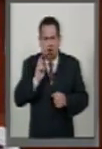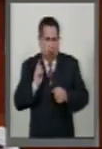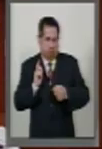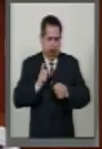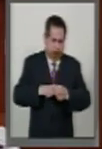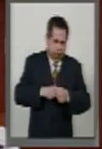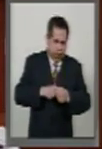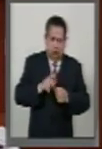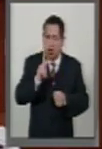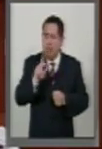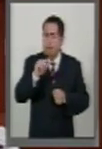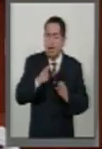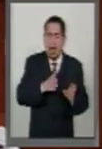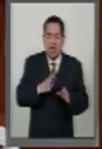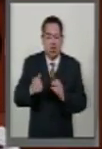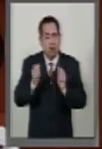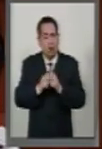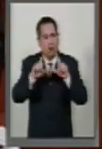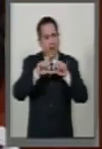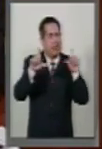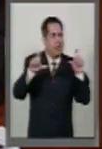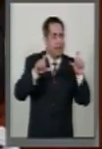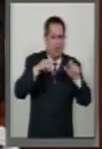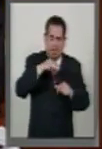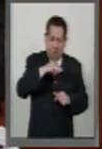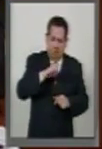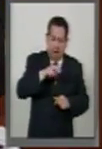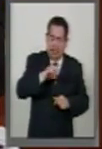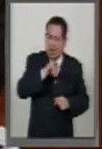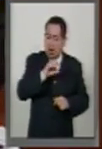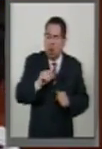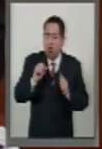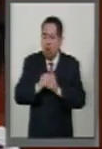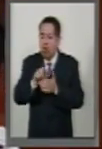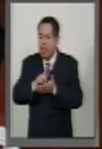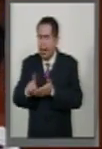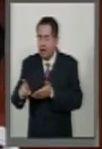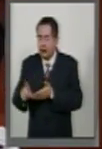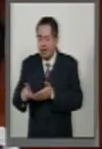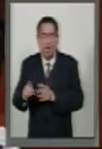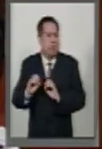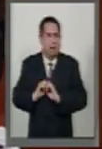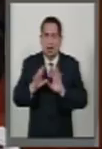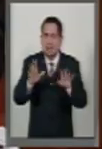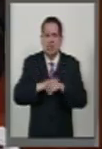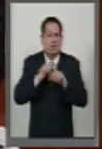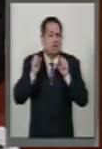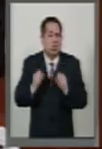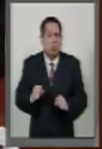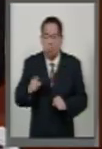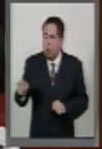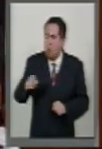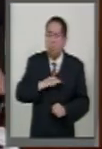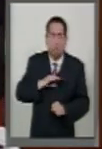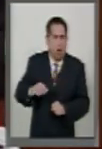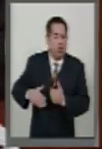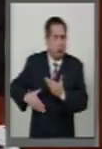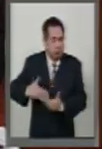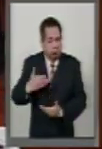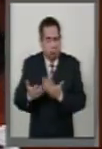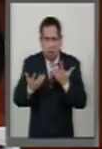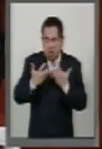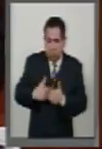de manejo basado en derechos, podrá tener mayor claridad y certeza sobre el proceso para